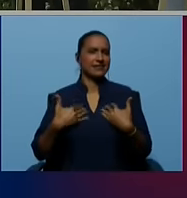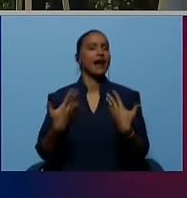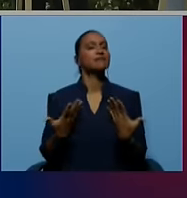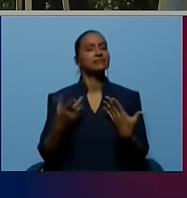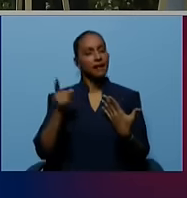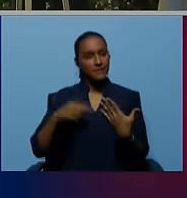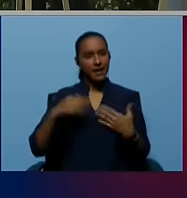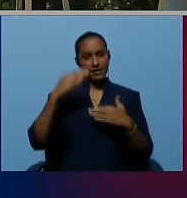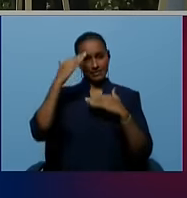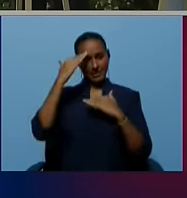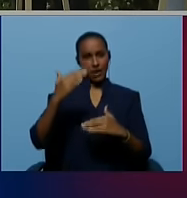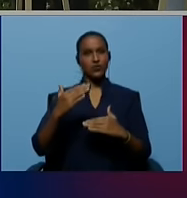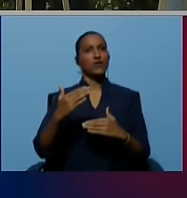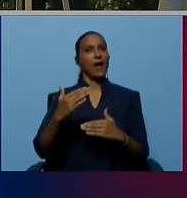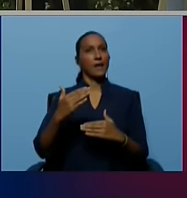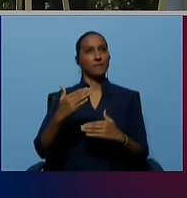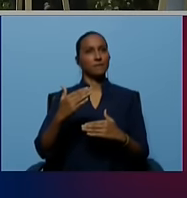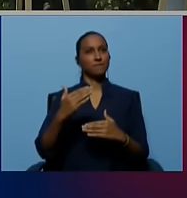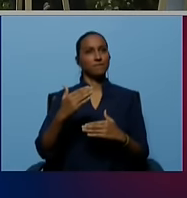conocer así vía